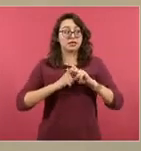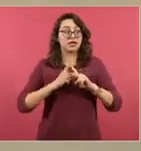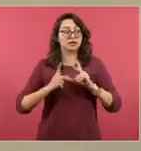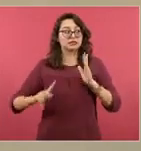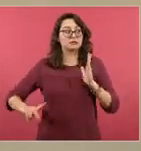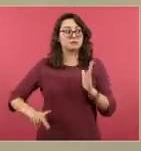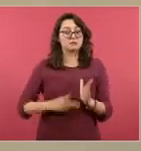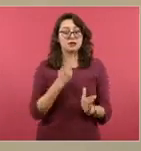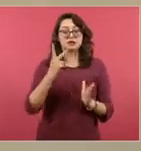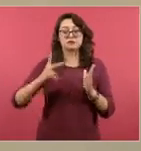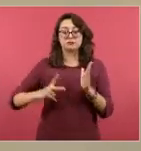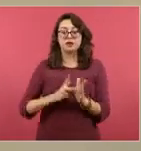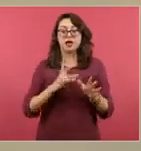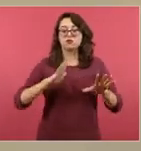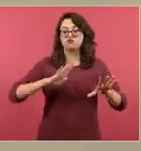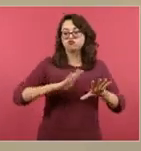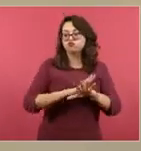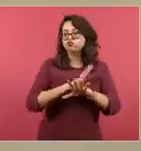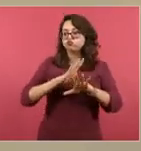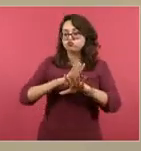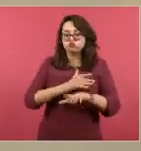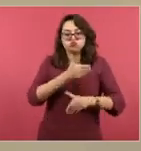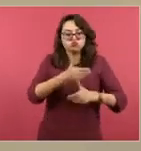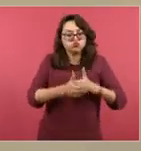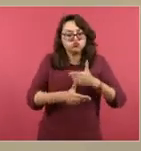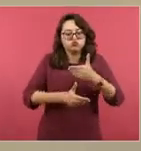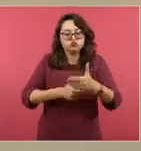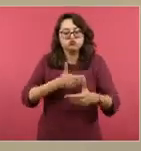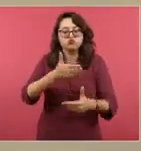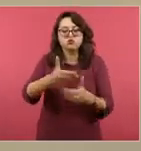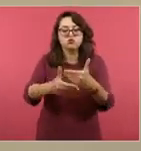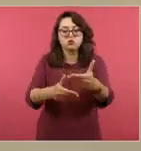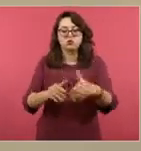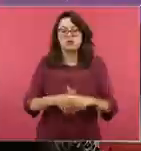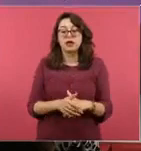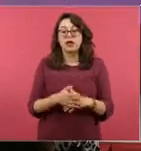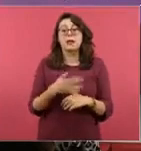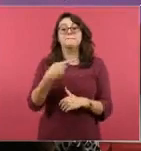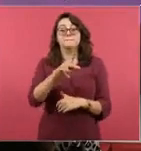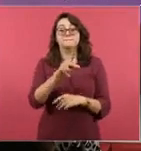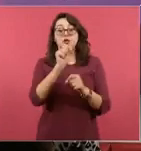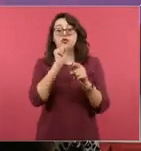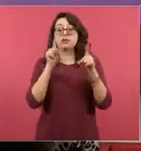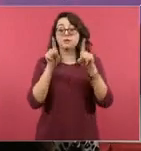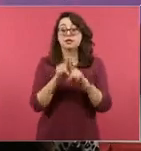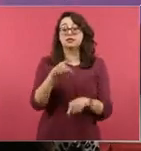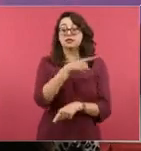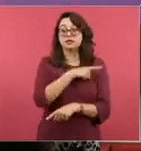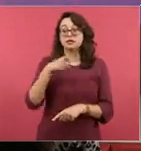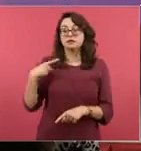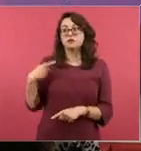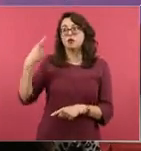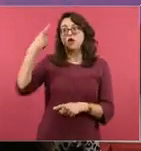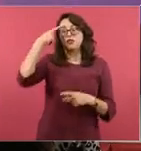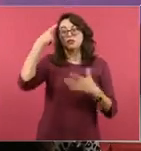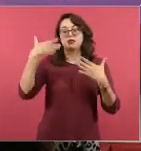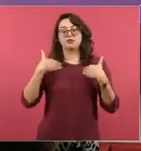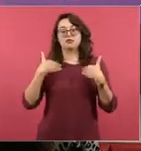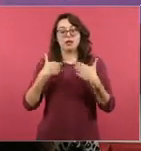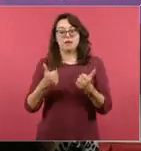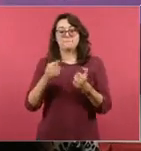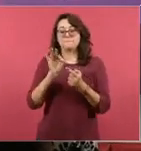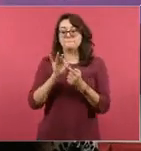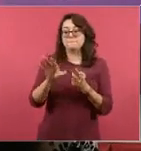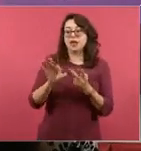proceso evolutivo. Pero aquí también estamos hablando de pedagogía. Estamos hablando de didáctica,